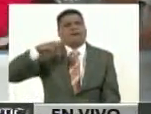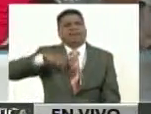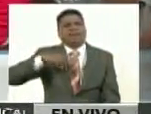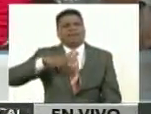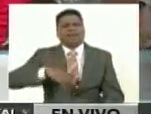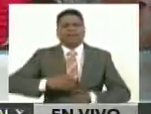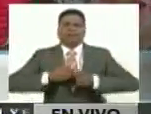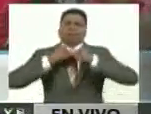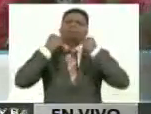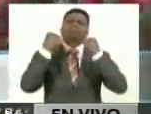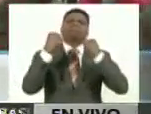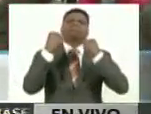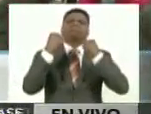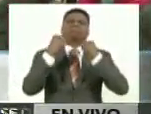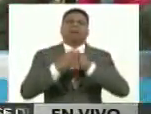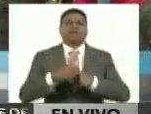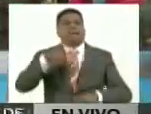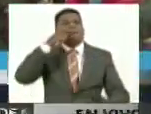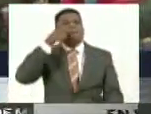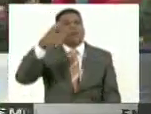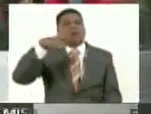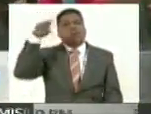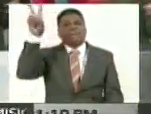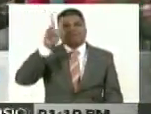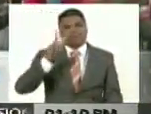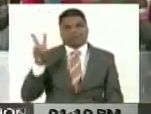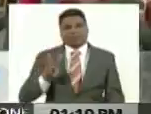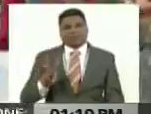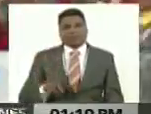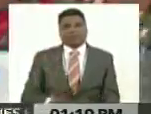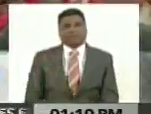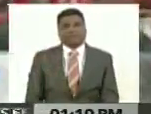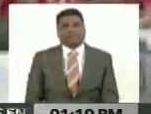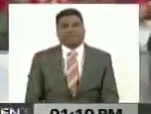héroe del pueblo de Venezuela.